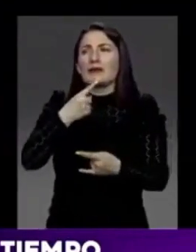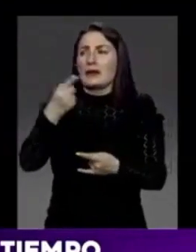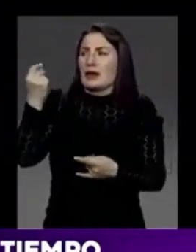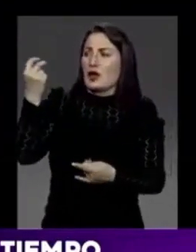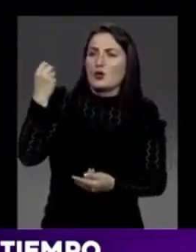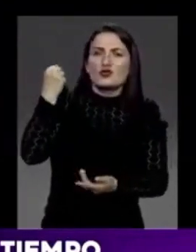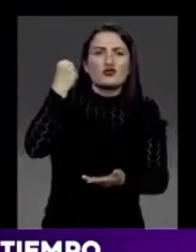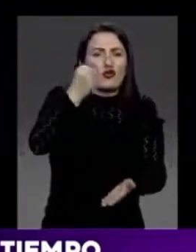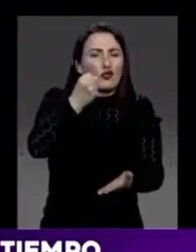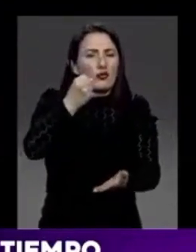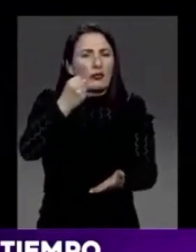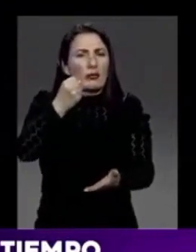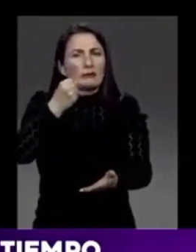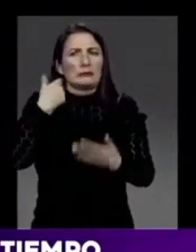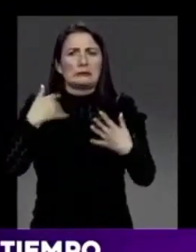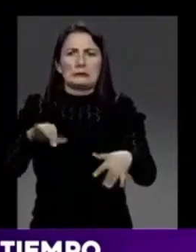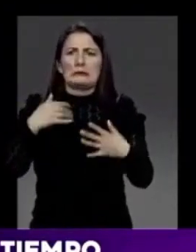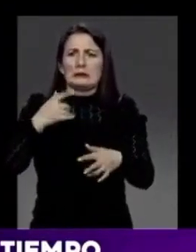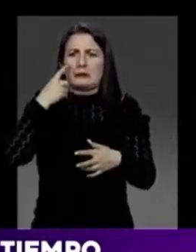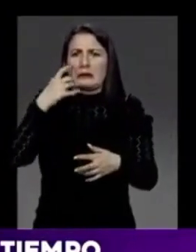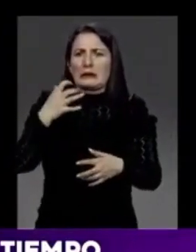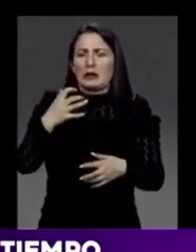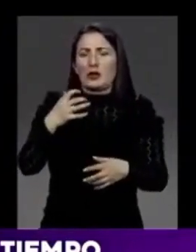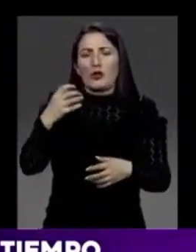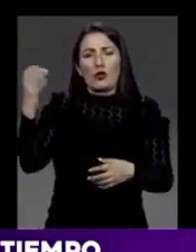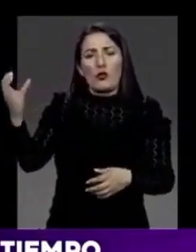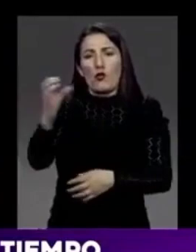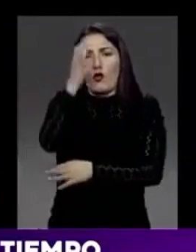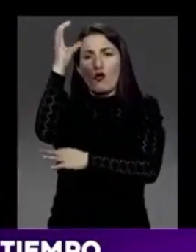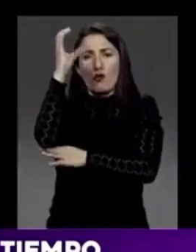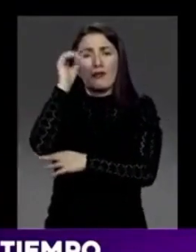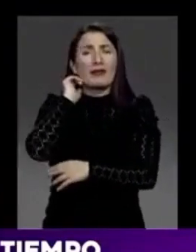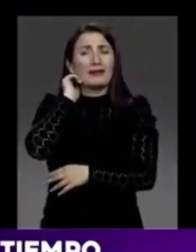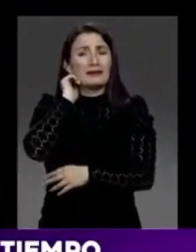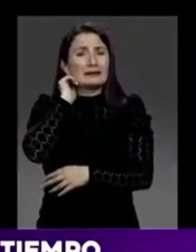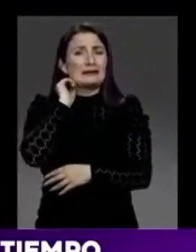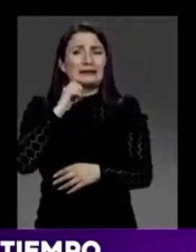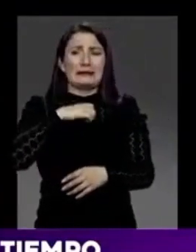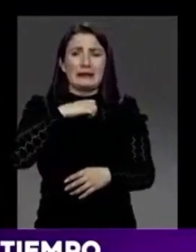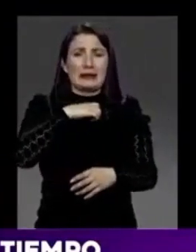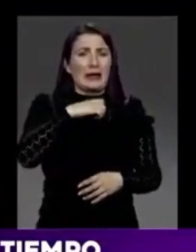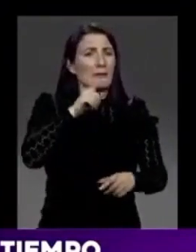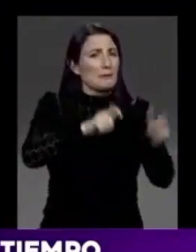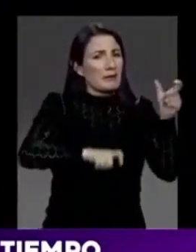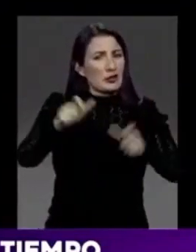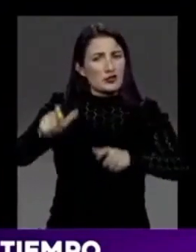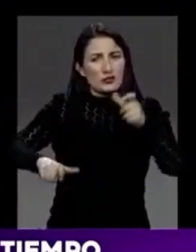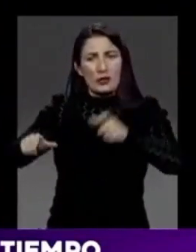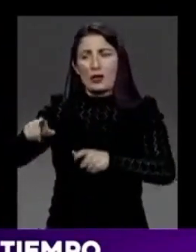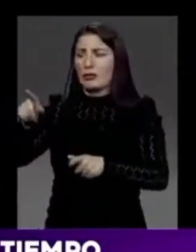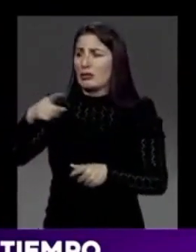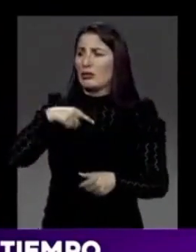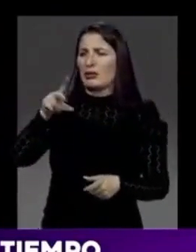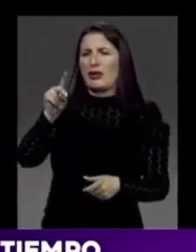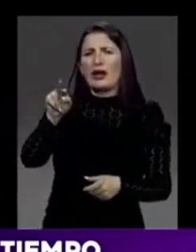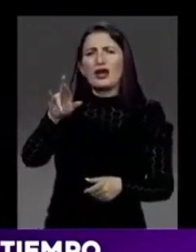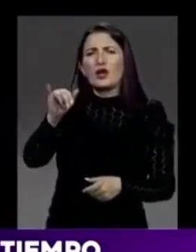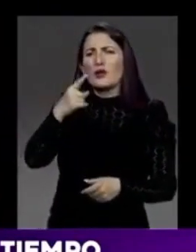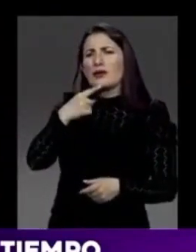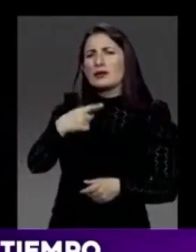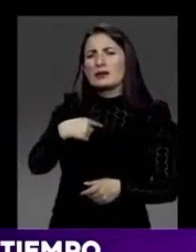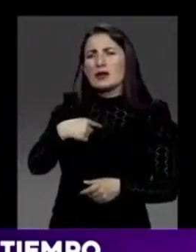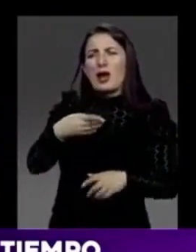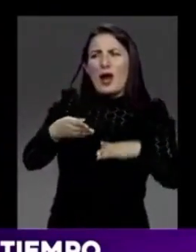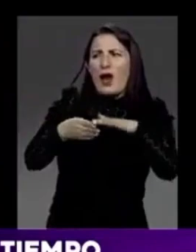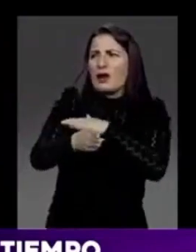porque es increíble que colombia que tenga tiene tantos recursos hayan gente nuestra como lo decidí dar yo que no tiene ni siquiera el